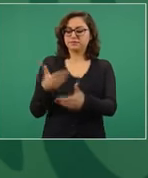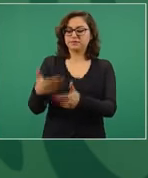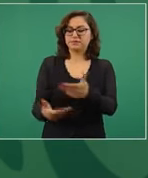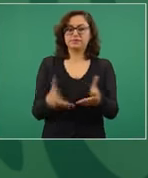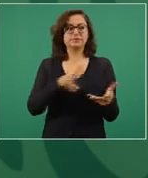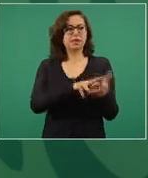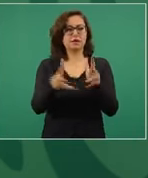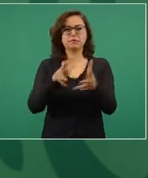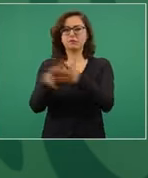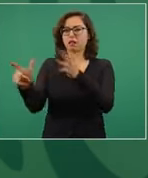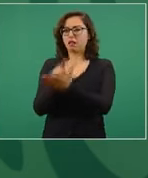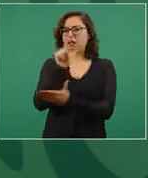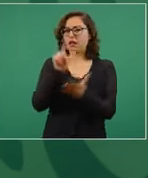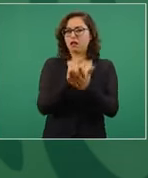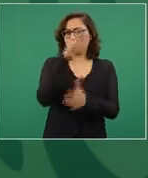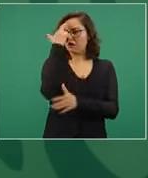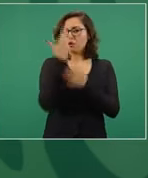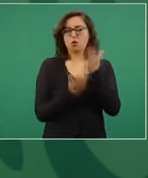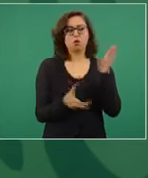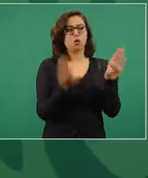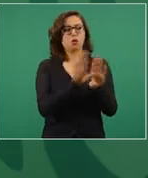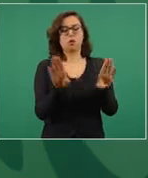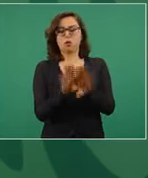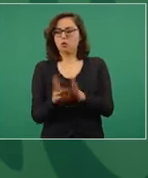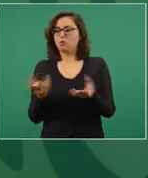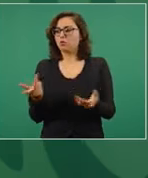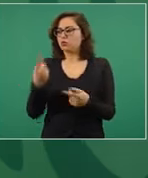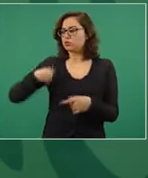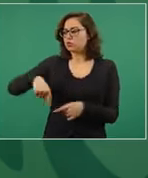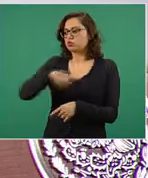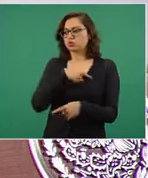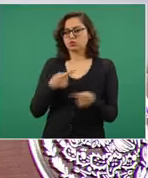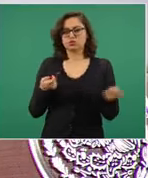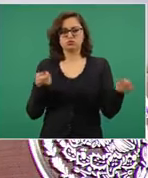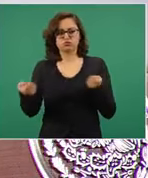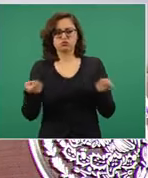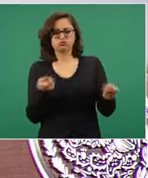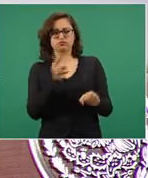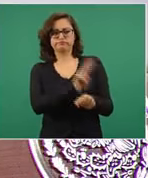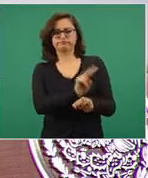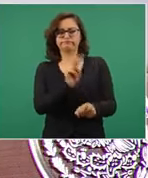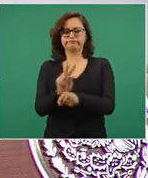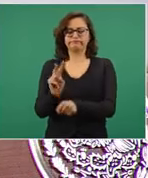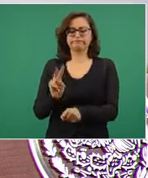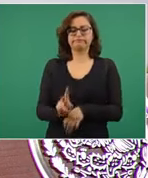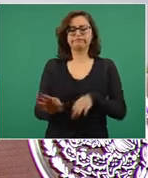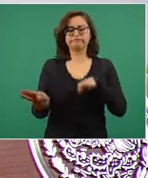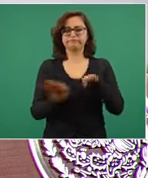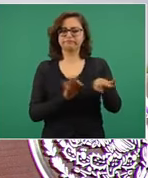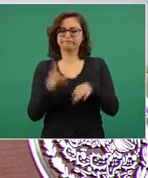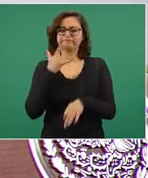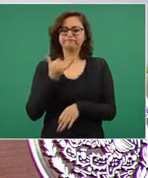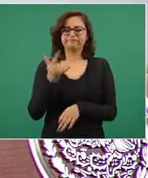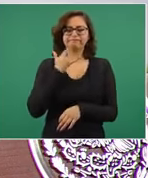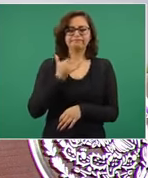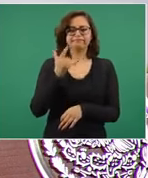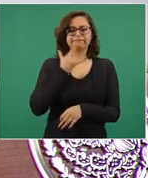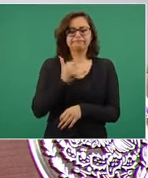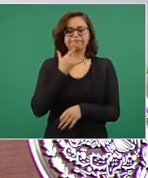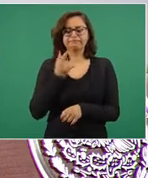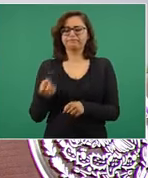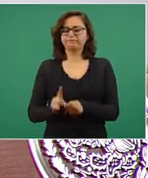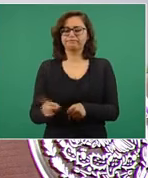de manera coordinada, de manera perseverante, encabezados por el licenciado Andrés